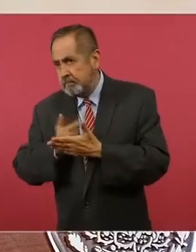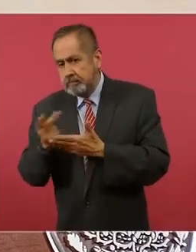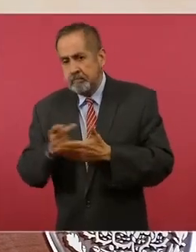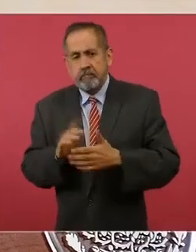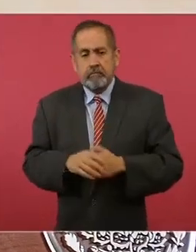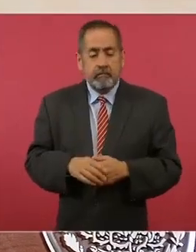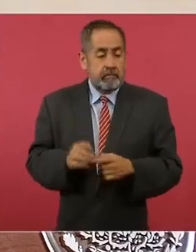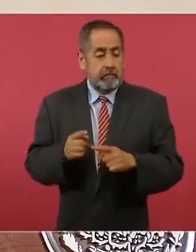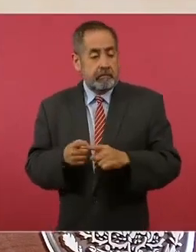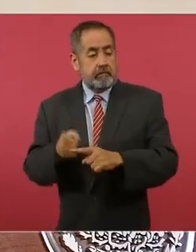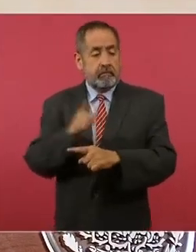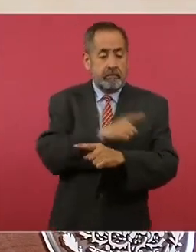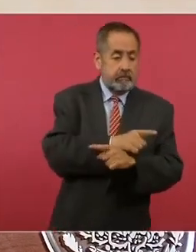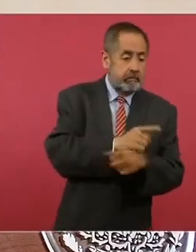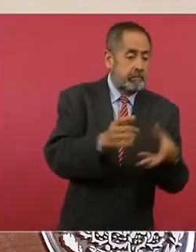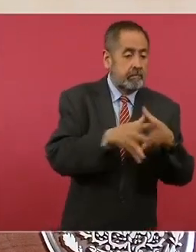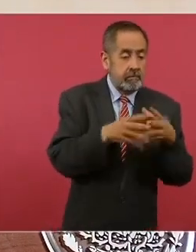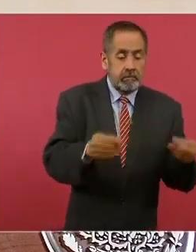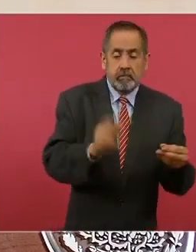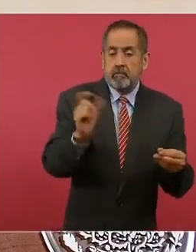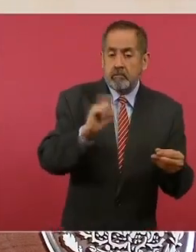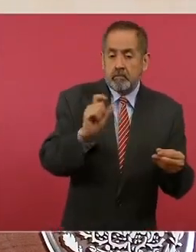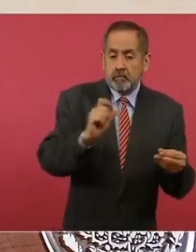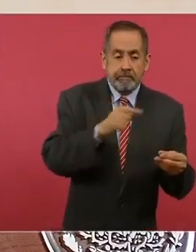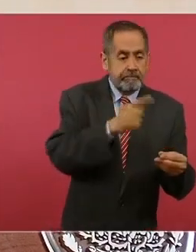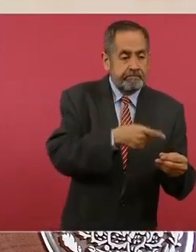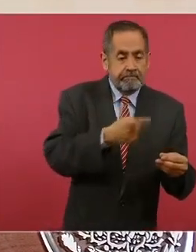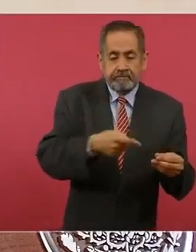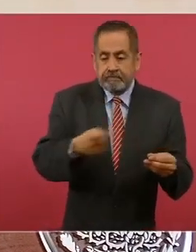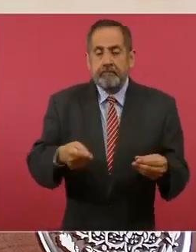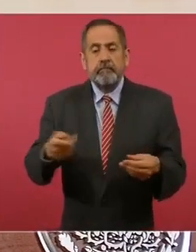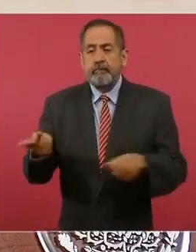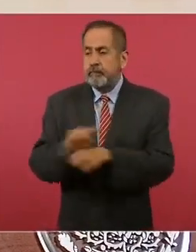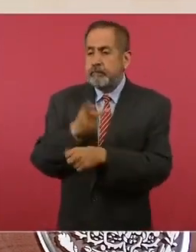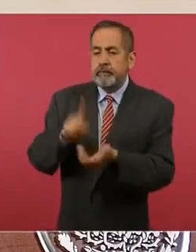desde cuándo y qué se está haciendo